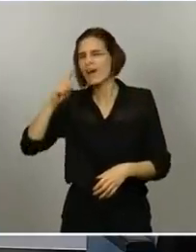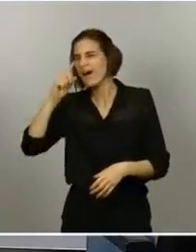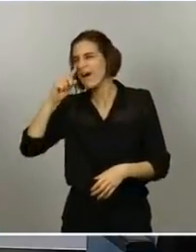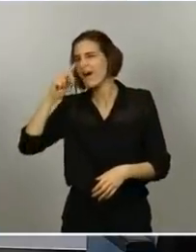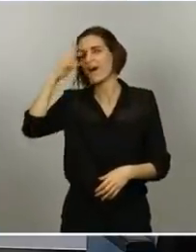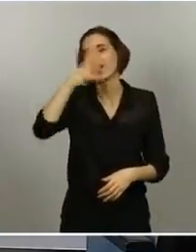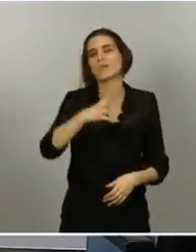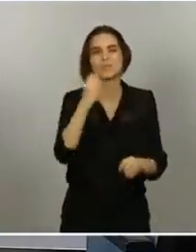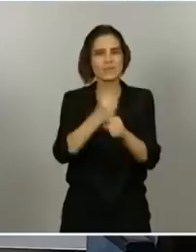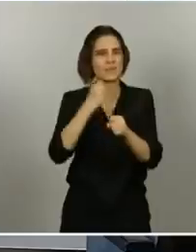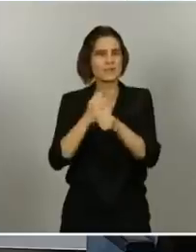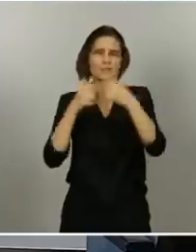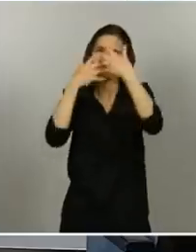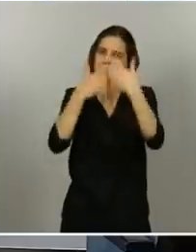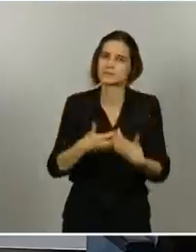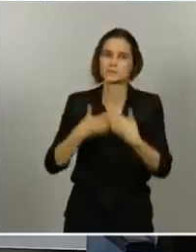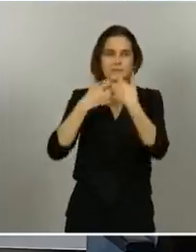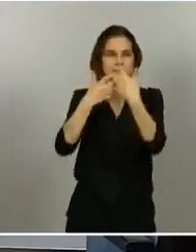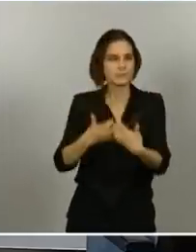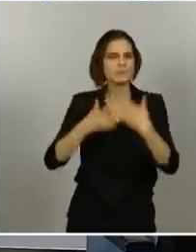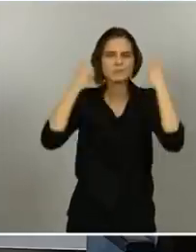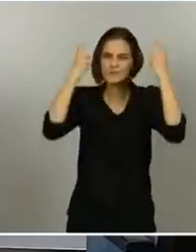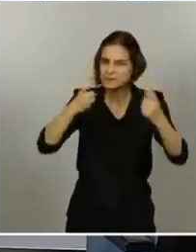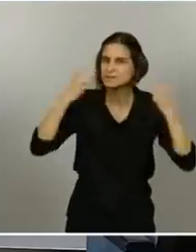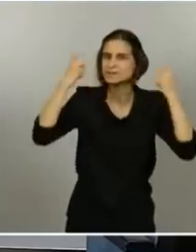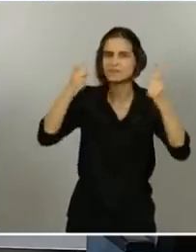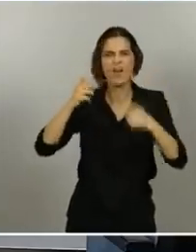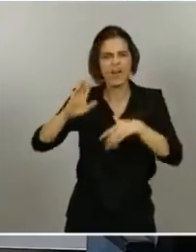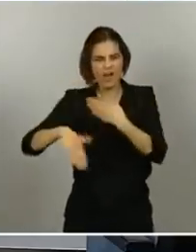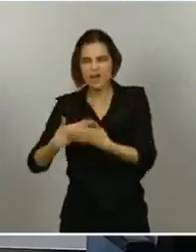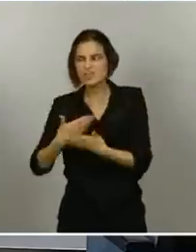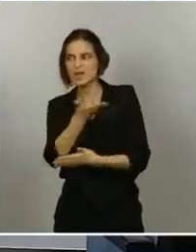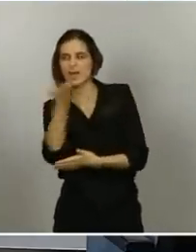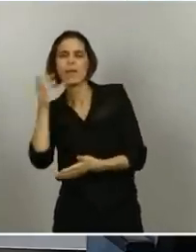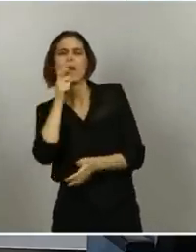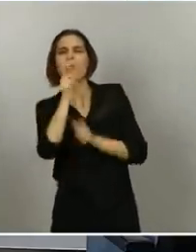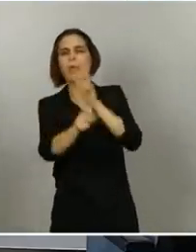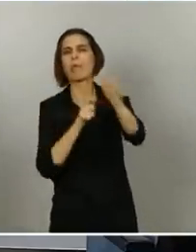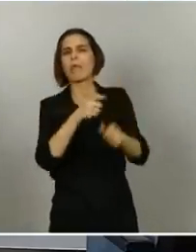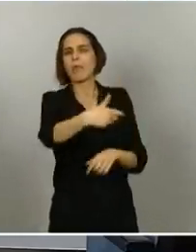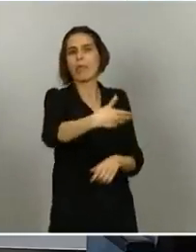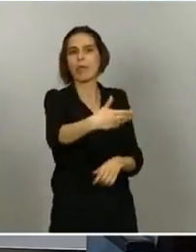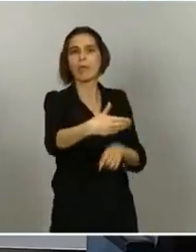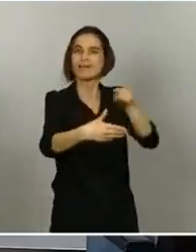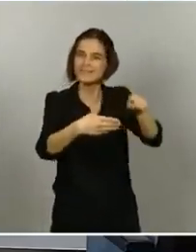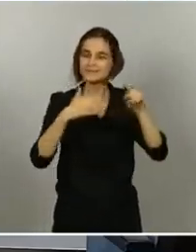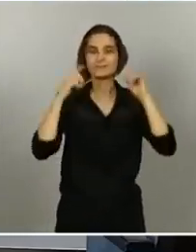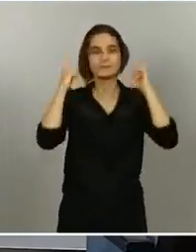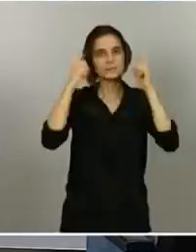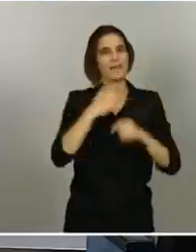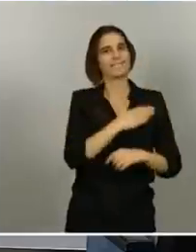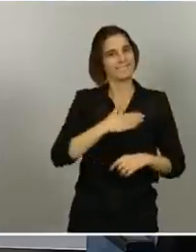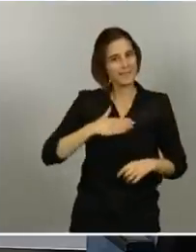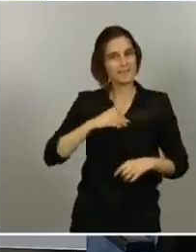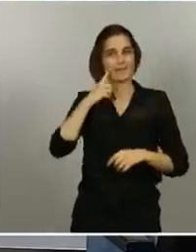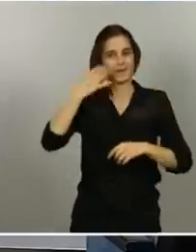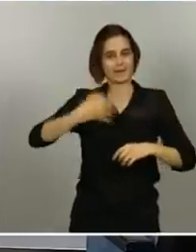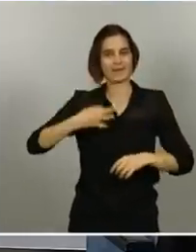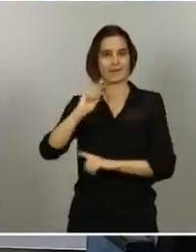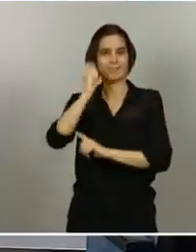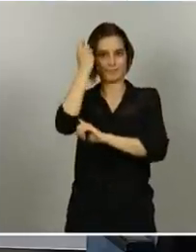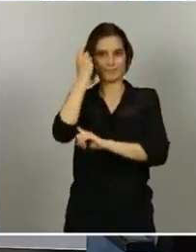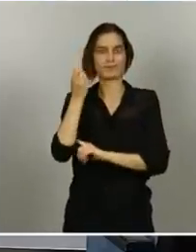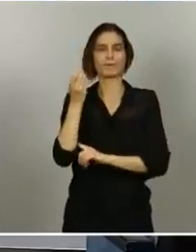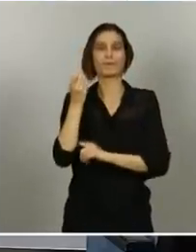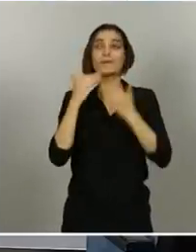o vento e marea recibendo moitos insultos e descalificaciones para que o ingreso mínimo vital fuera posible grazas a ellas